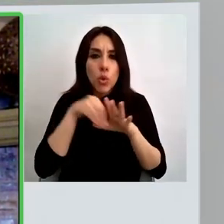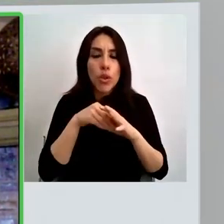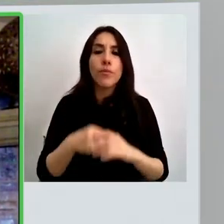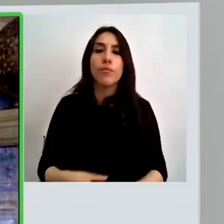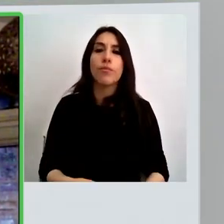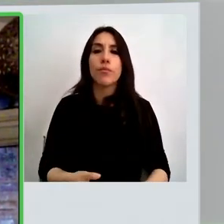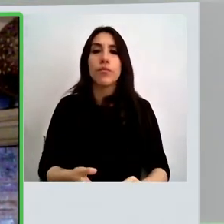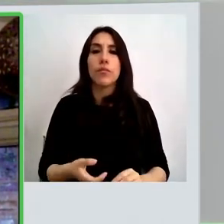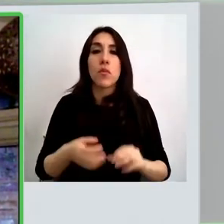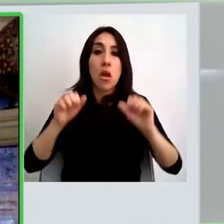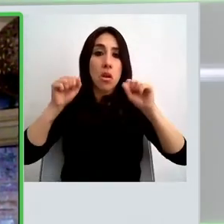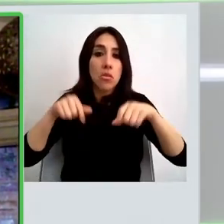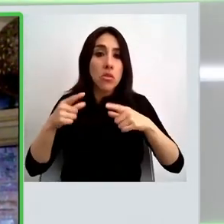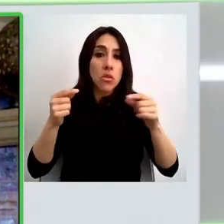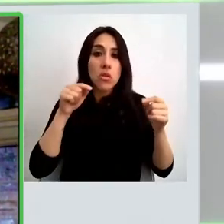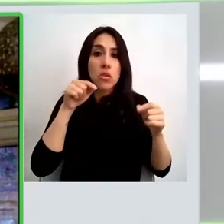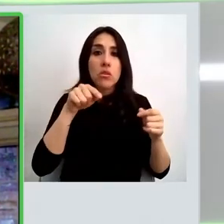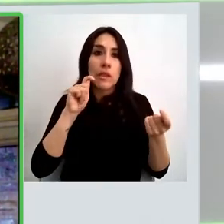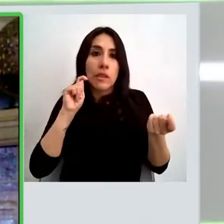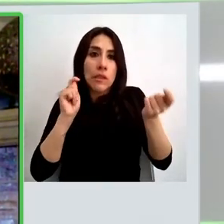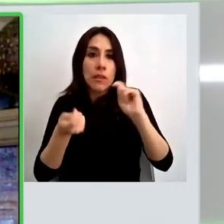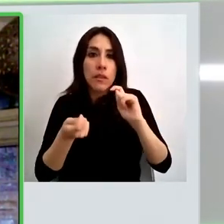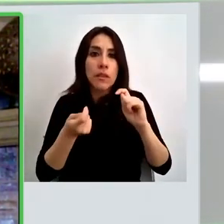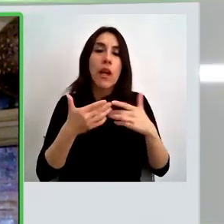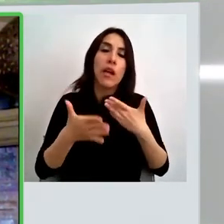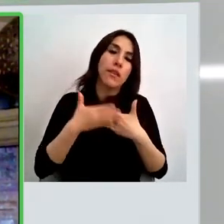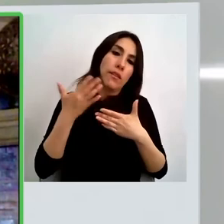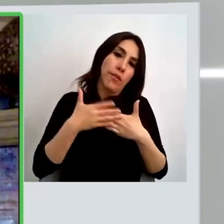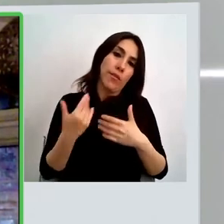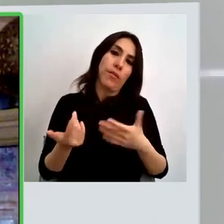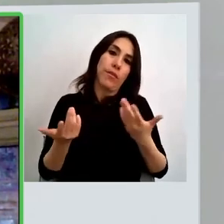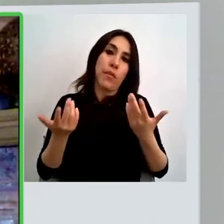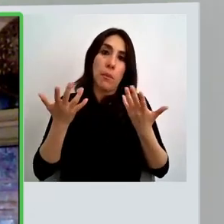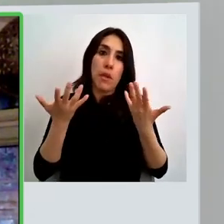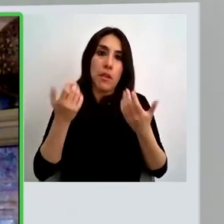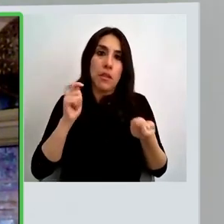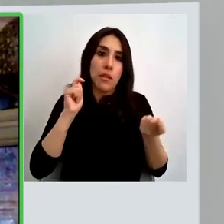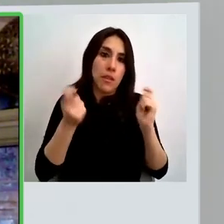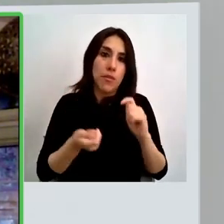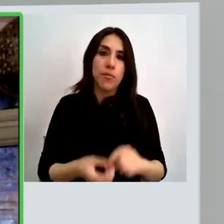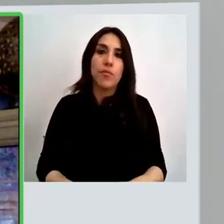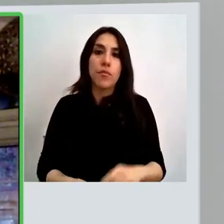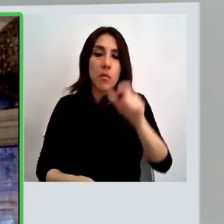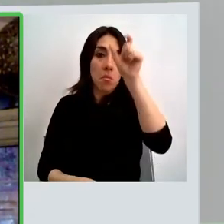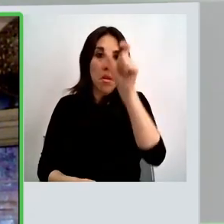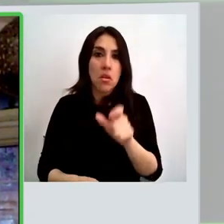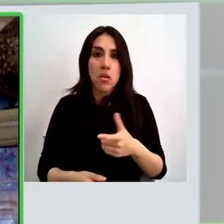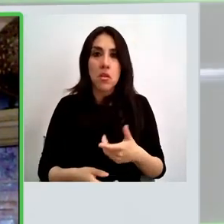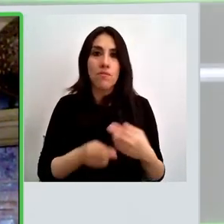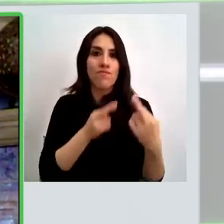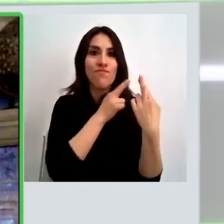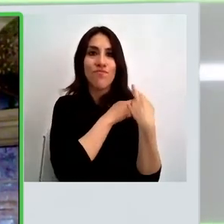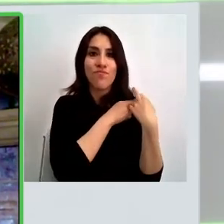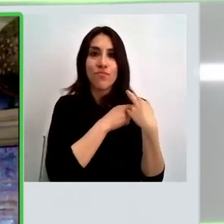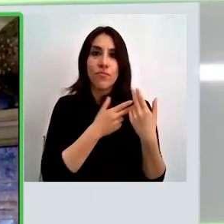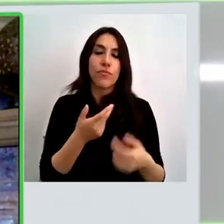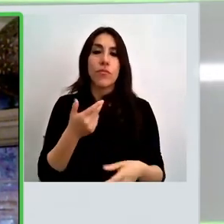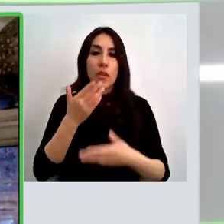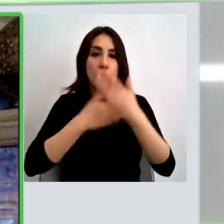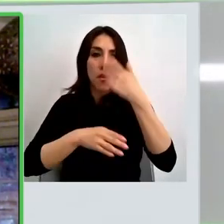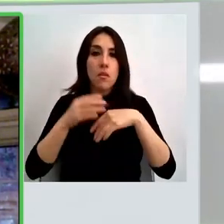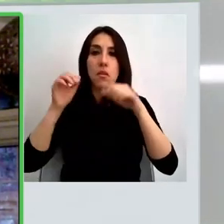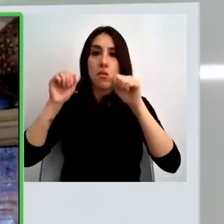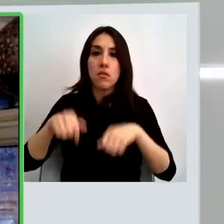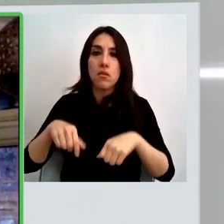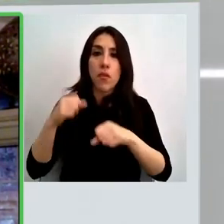fácil este cambio para que los empleados con discapacidad compartan los aspectos de su vida y es lo que